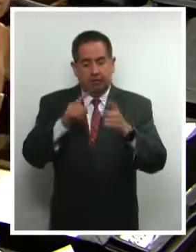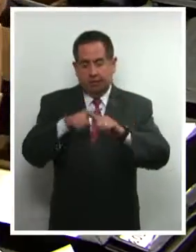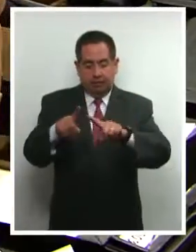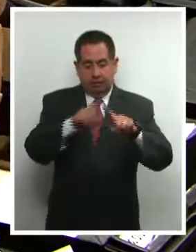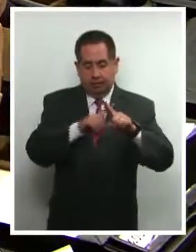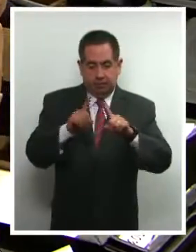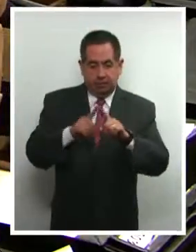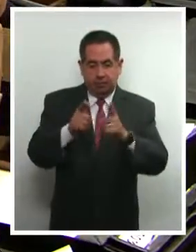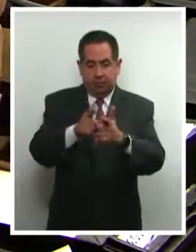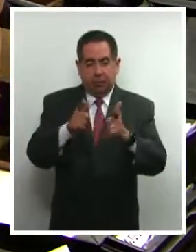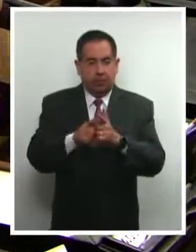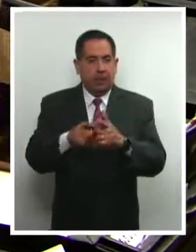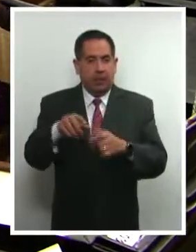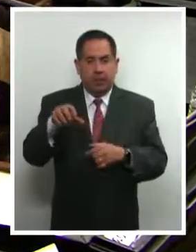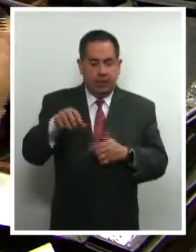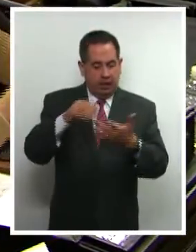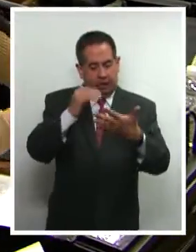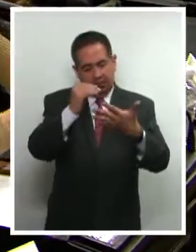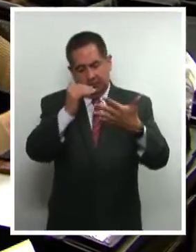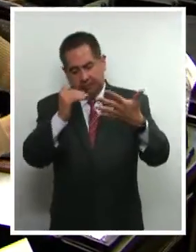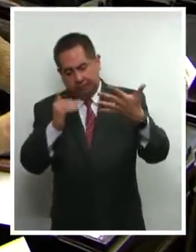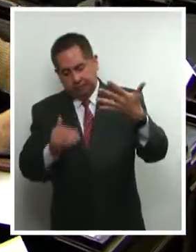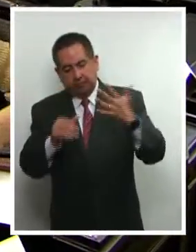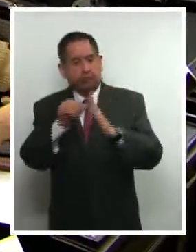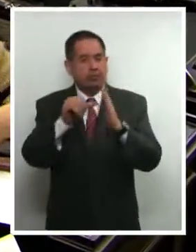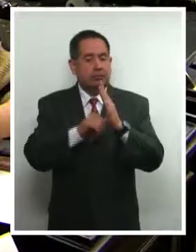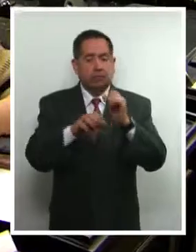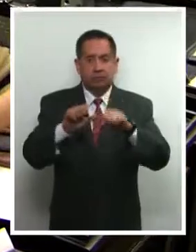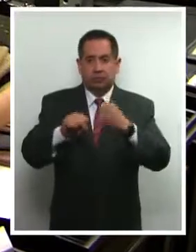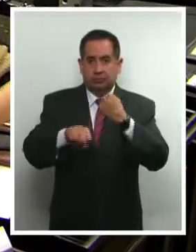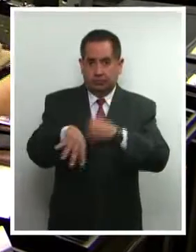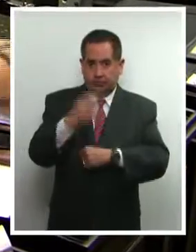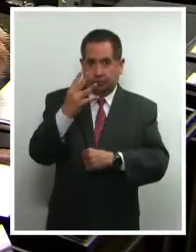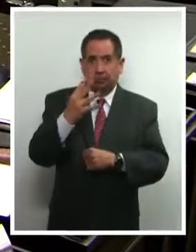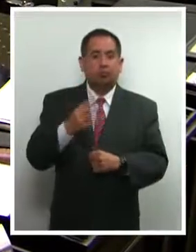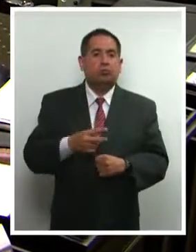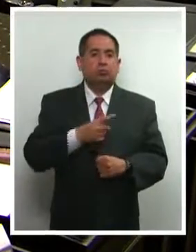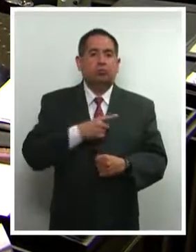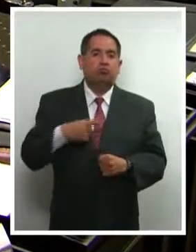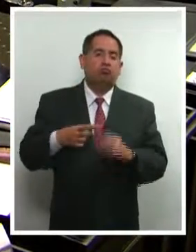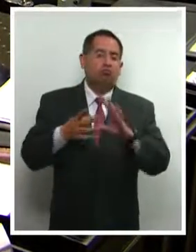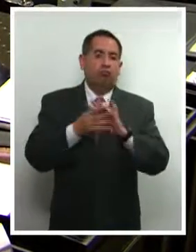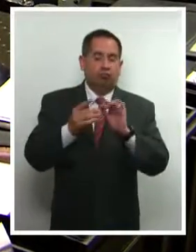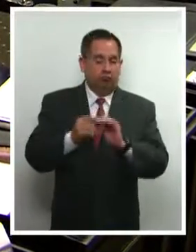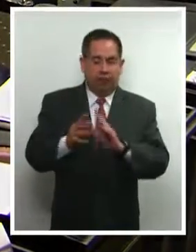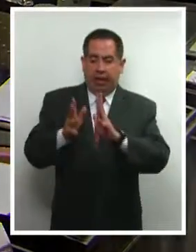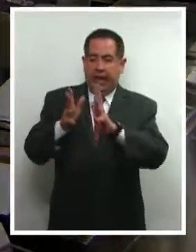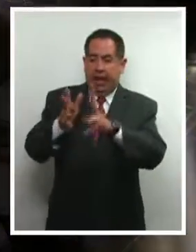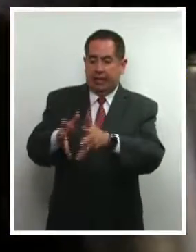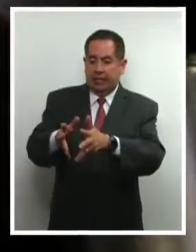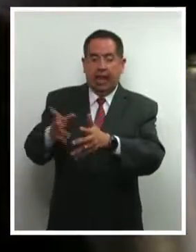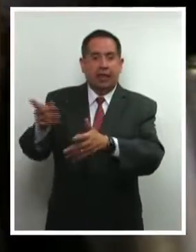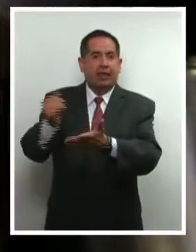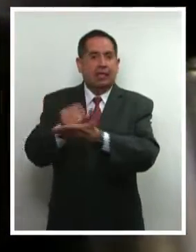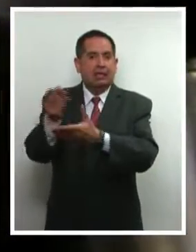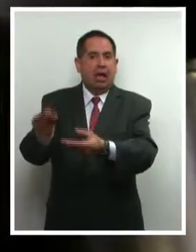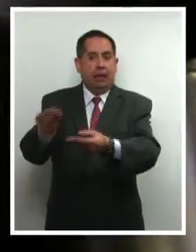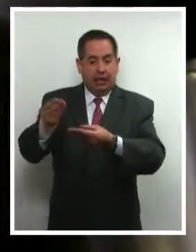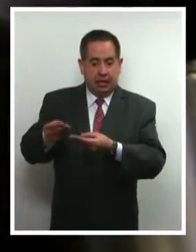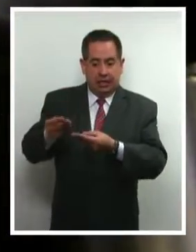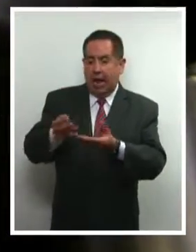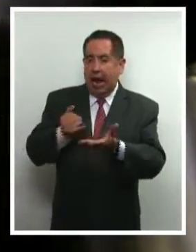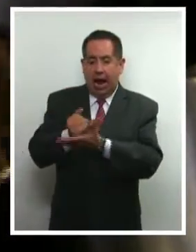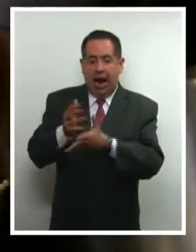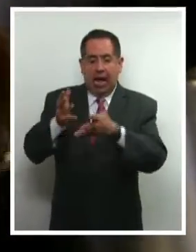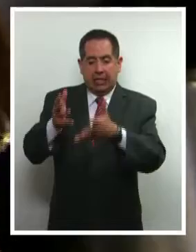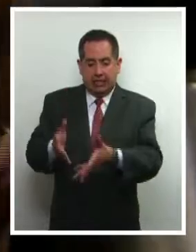diferentes fracciones de este artículo 14, los cuales hay que señalar quedaron en los términos del dictamen. Hay que